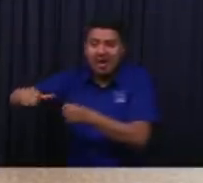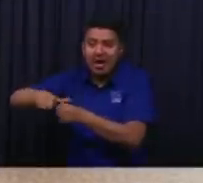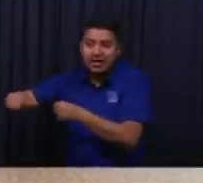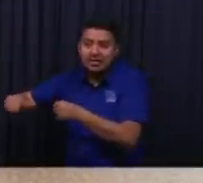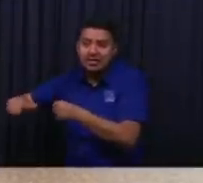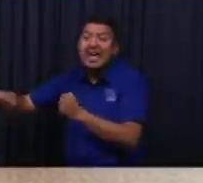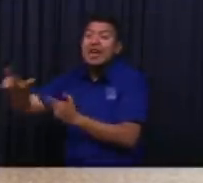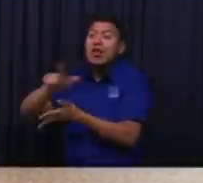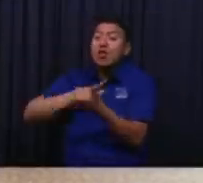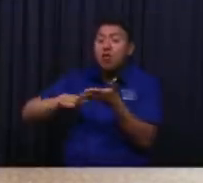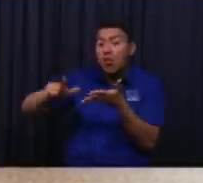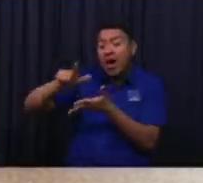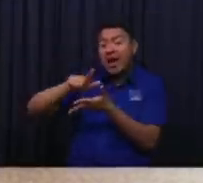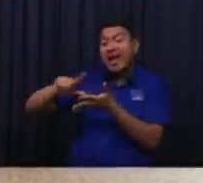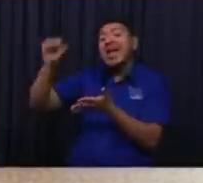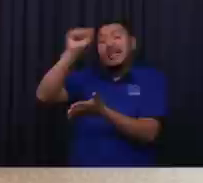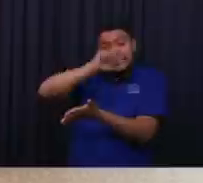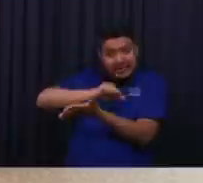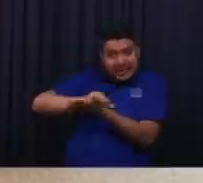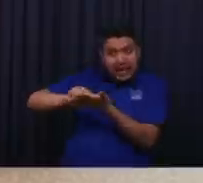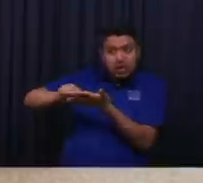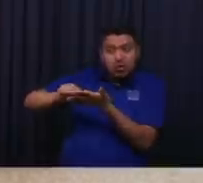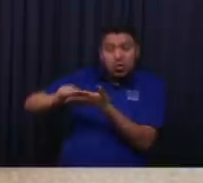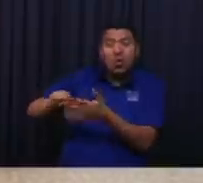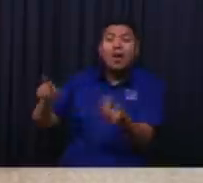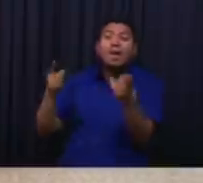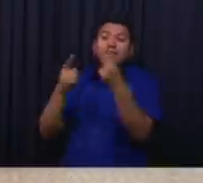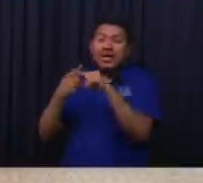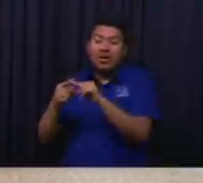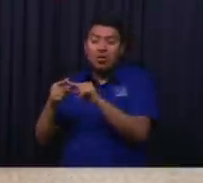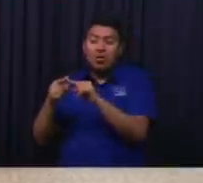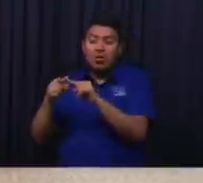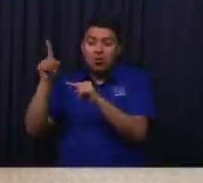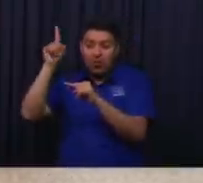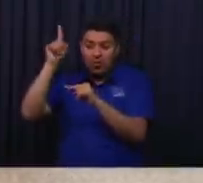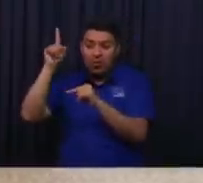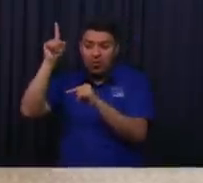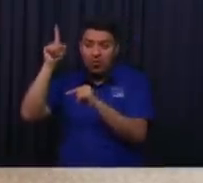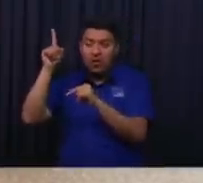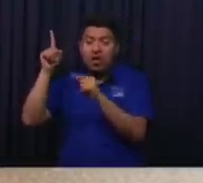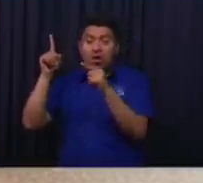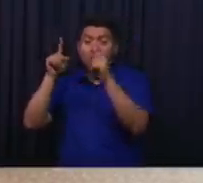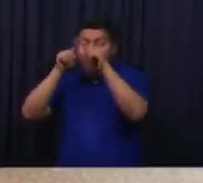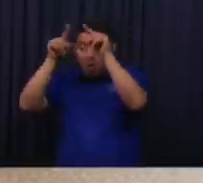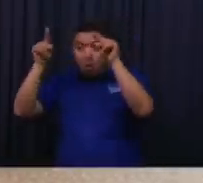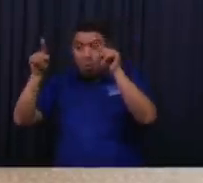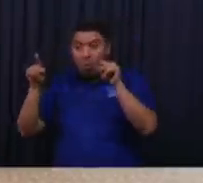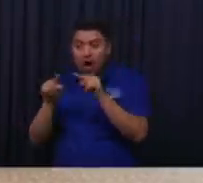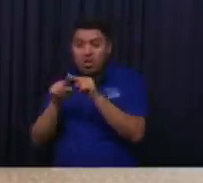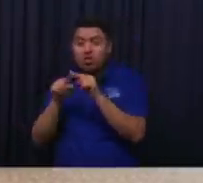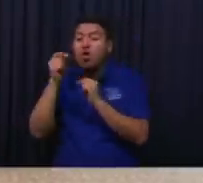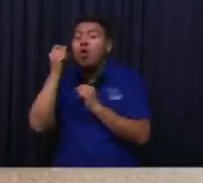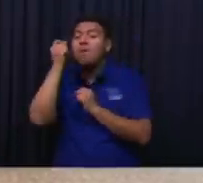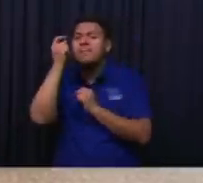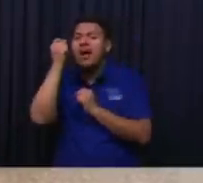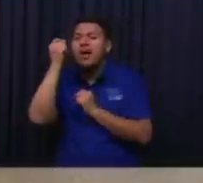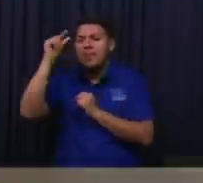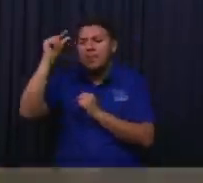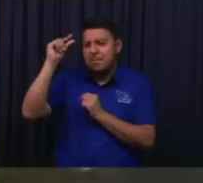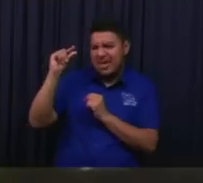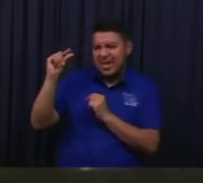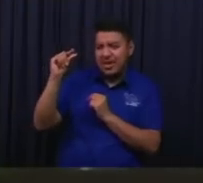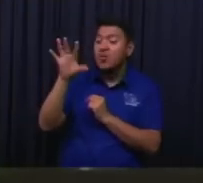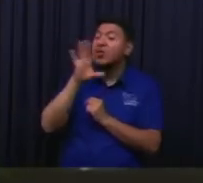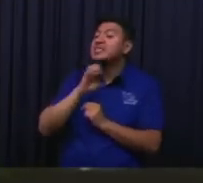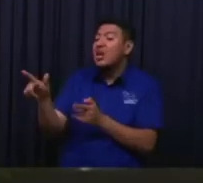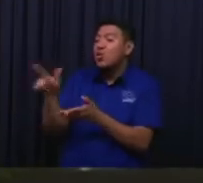entregar nuestro amor. ¿Cuánto le quieren entregar su amor al Señor Dios Todopoderoso? Yo creo que es algo que todos nosotros